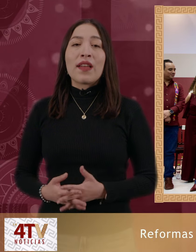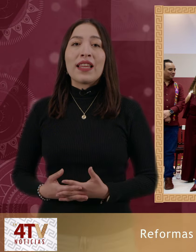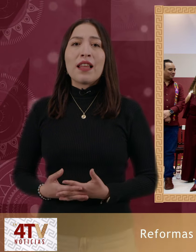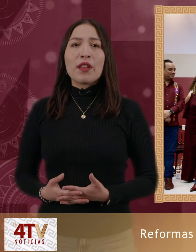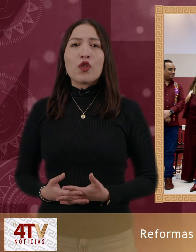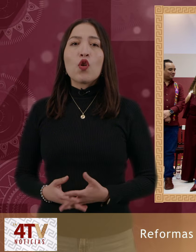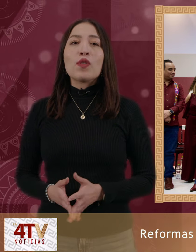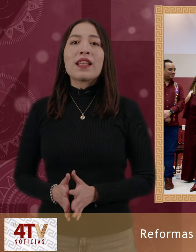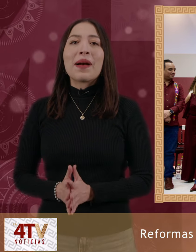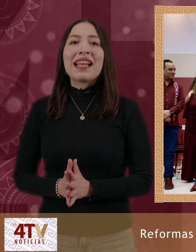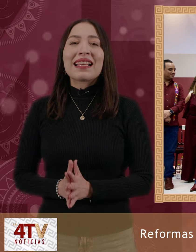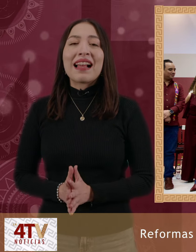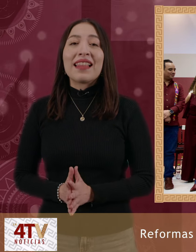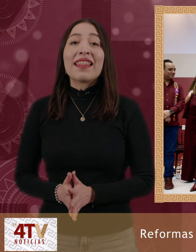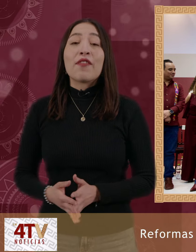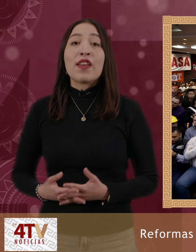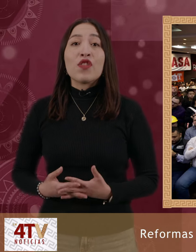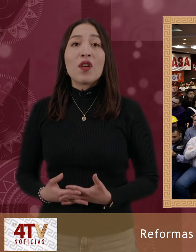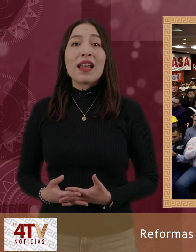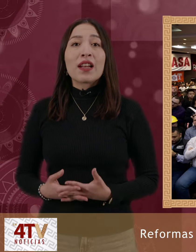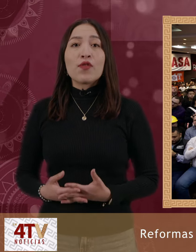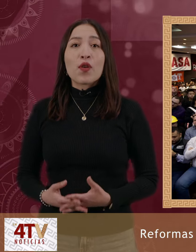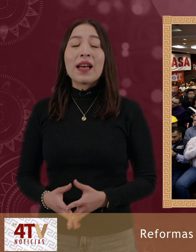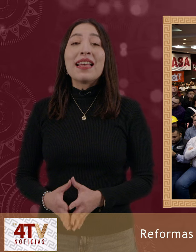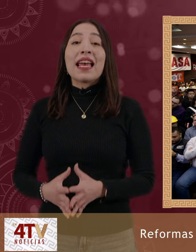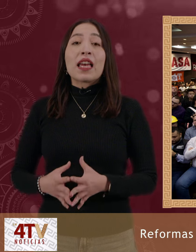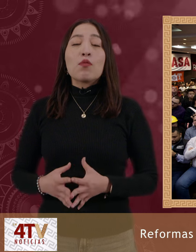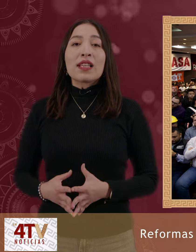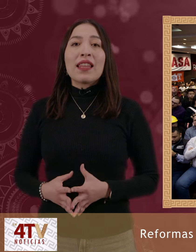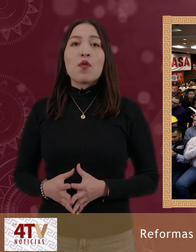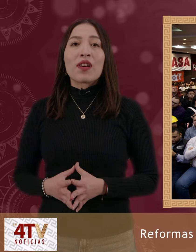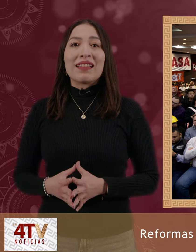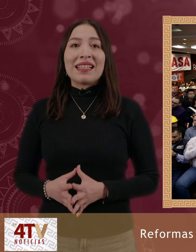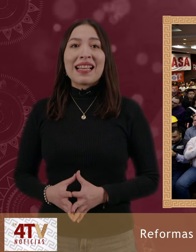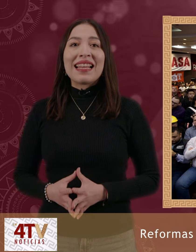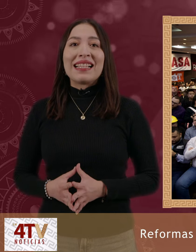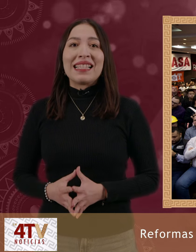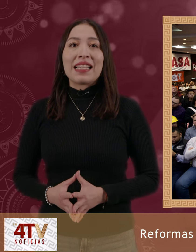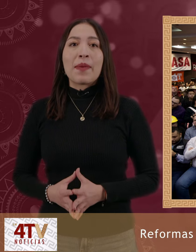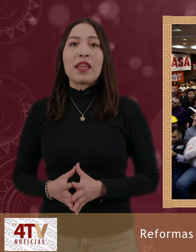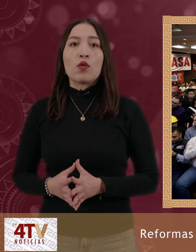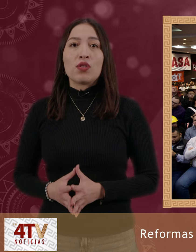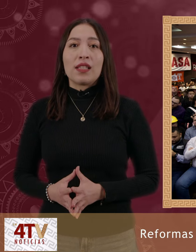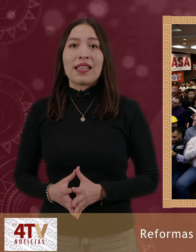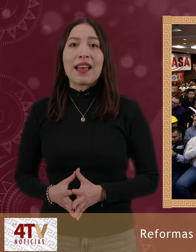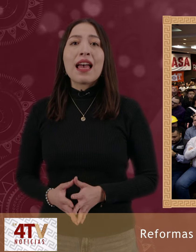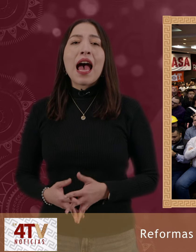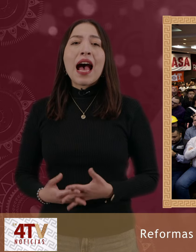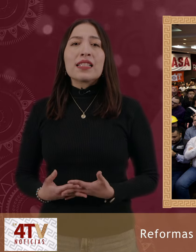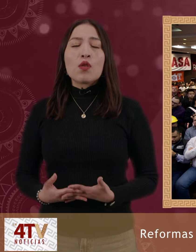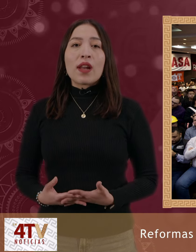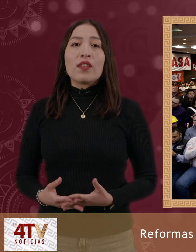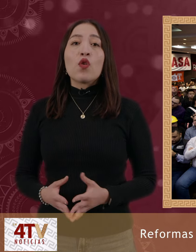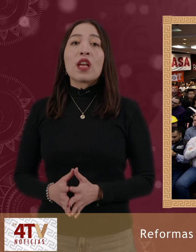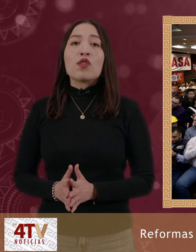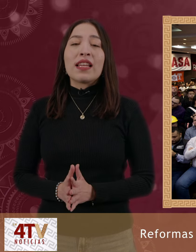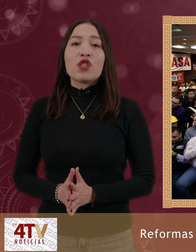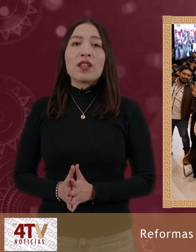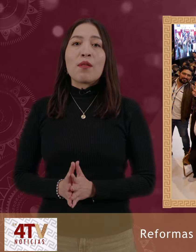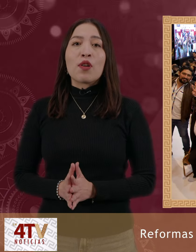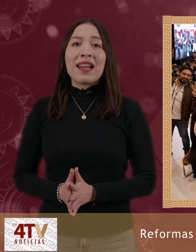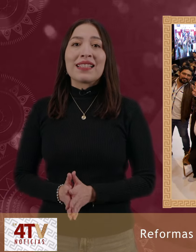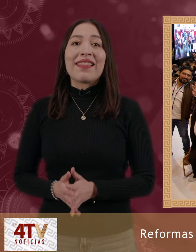Judicial durante el evento, Luisa María Alcalde defendió la reforma que busca democratizar el sistema de justicia, asegurando que